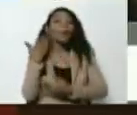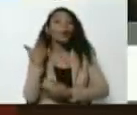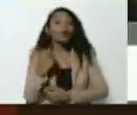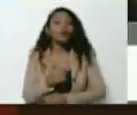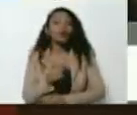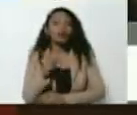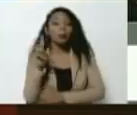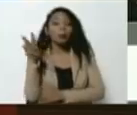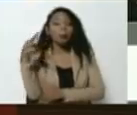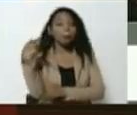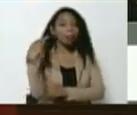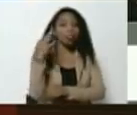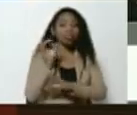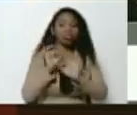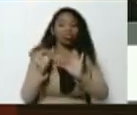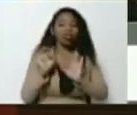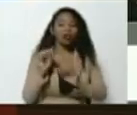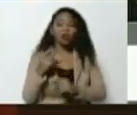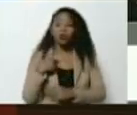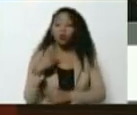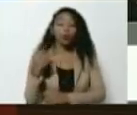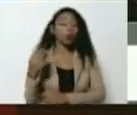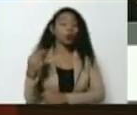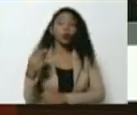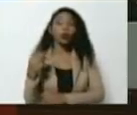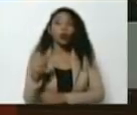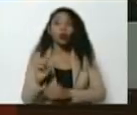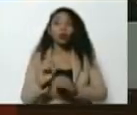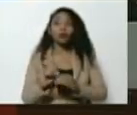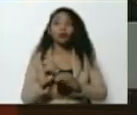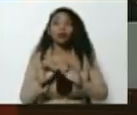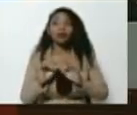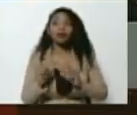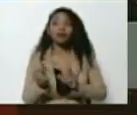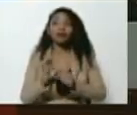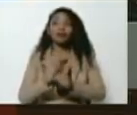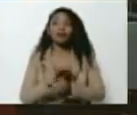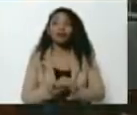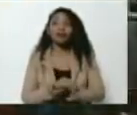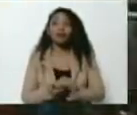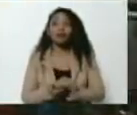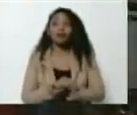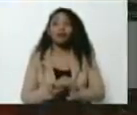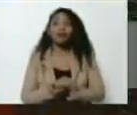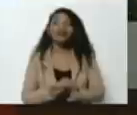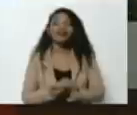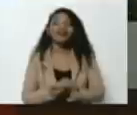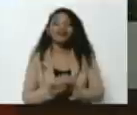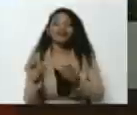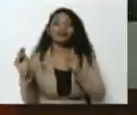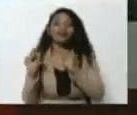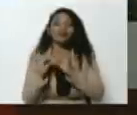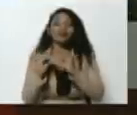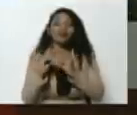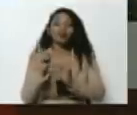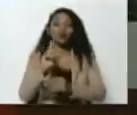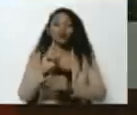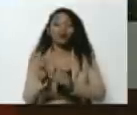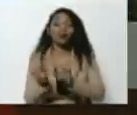Ni me miraba. No, no, está el coronavirus.